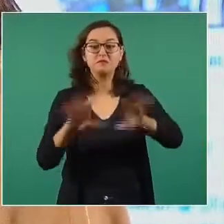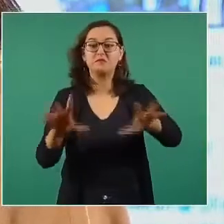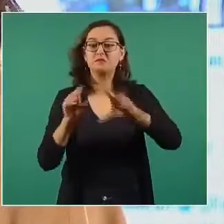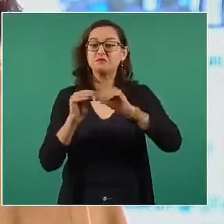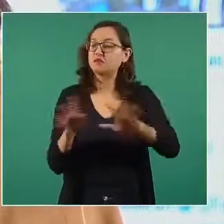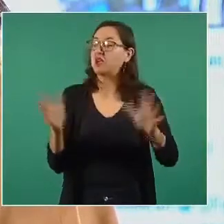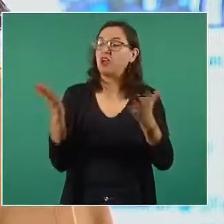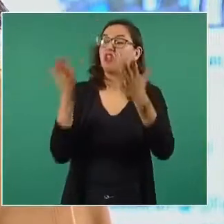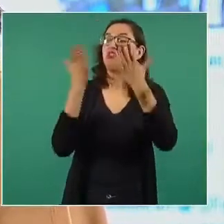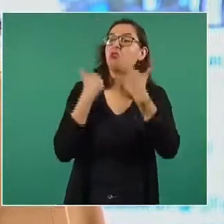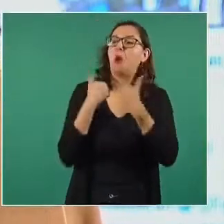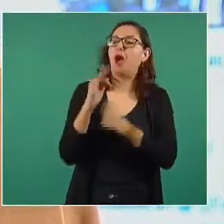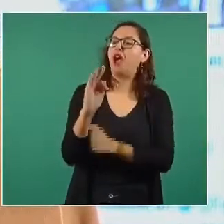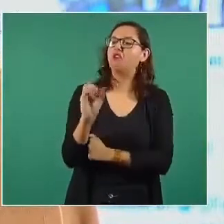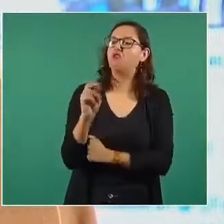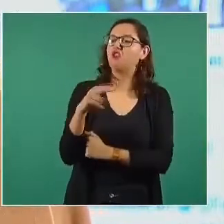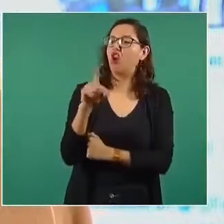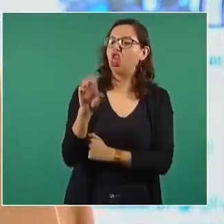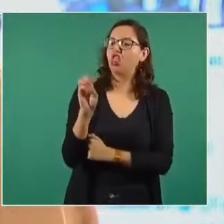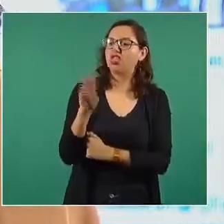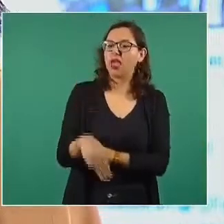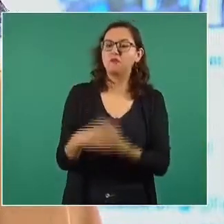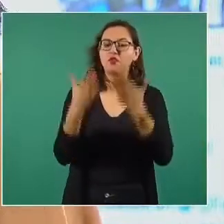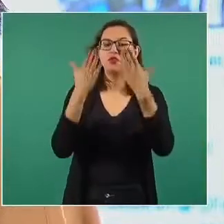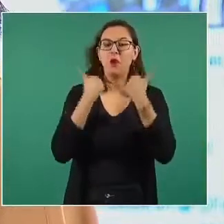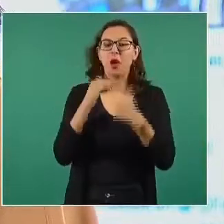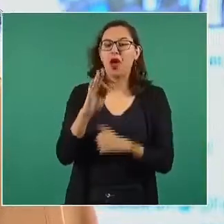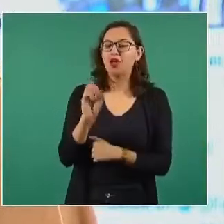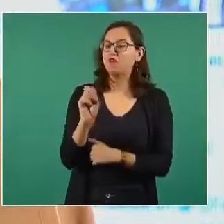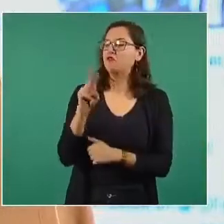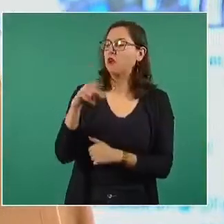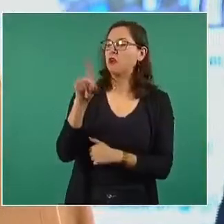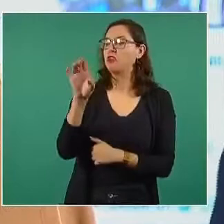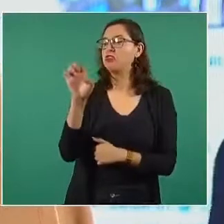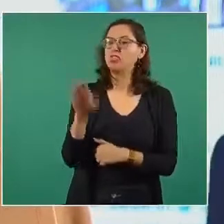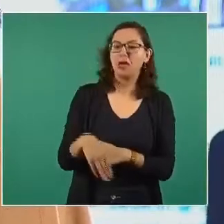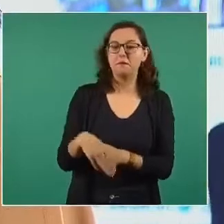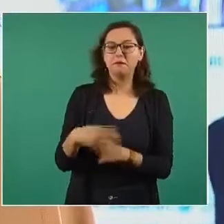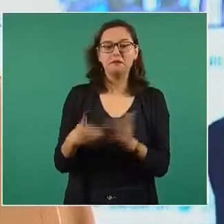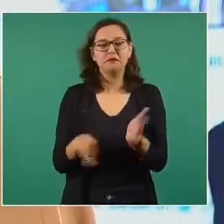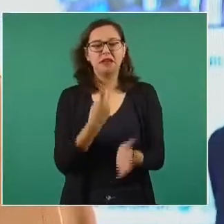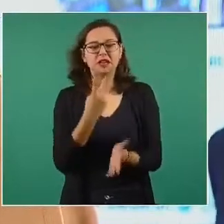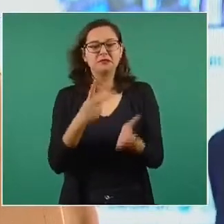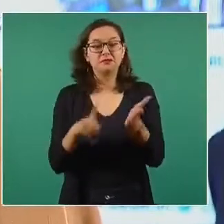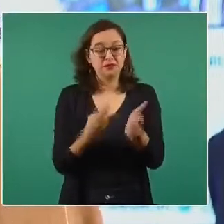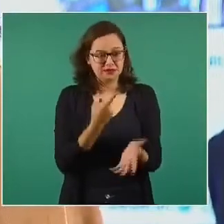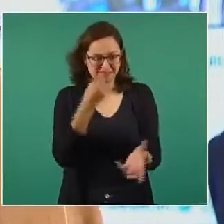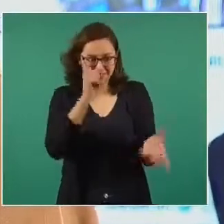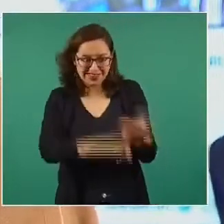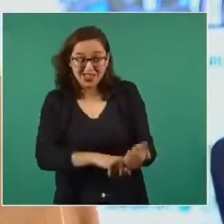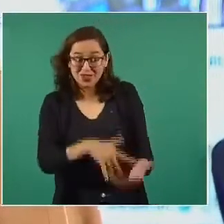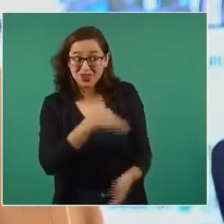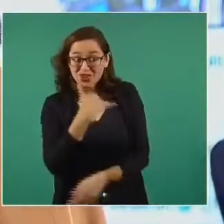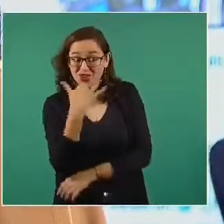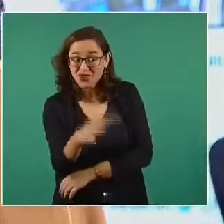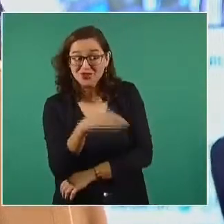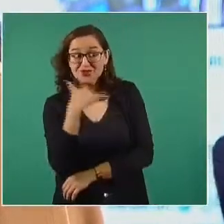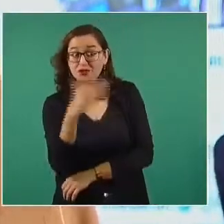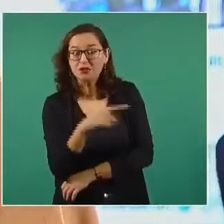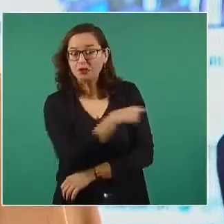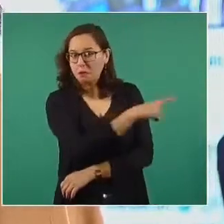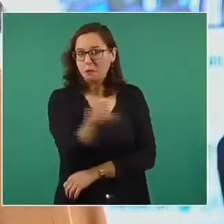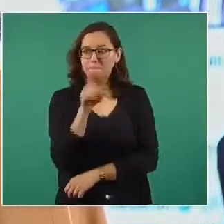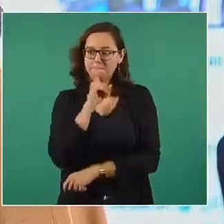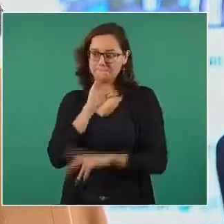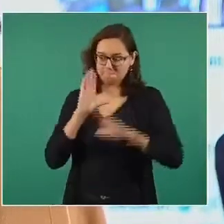la desaparición del Fonden. Pero nadie habla de la corrupción que permitía ese fideicomiso, razón por la cual el